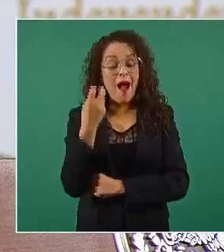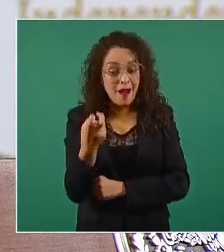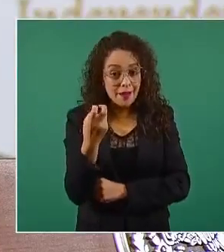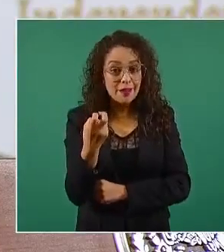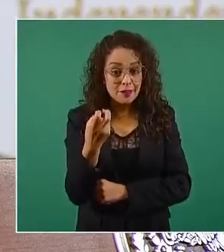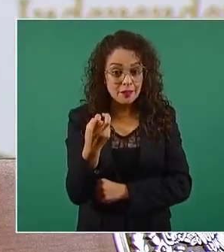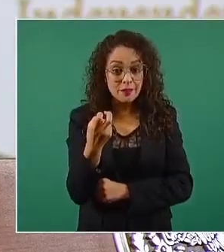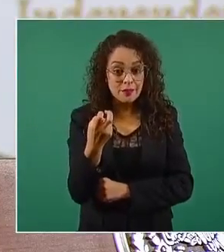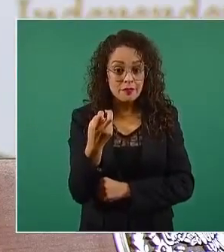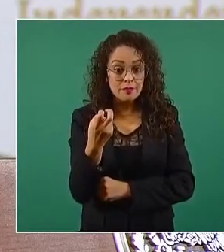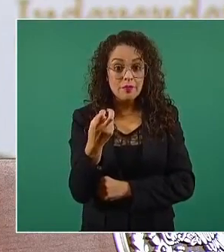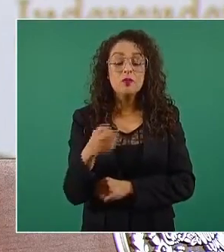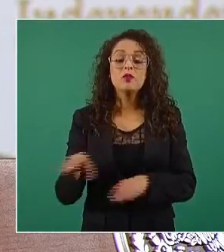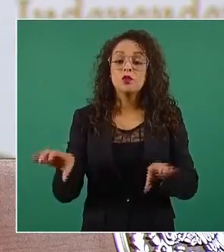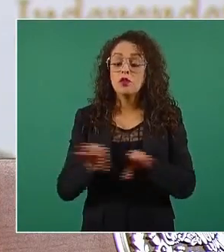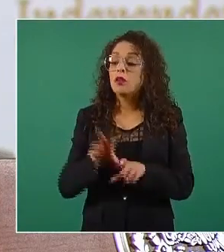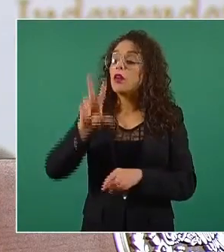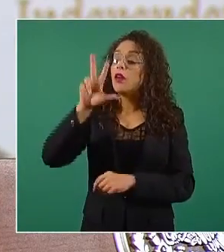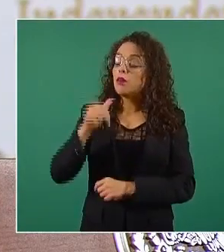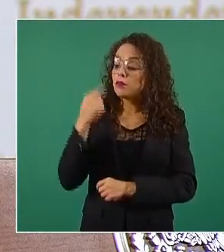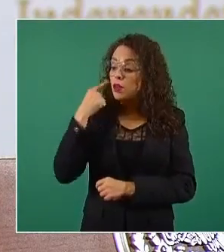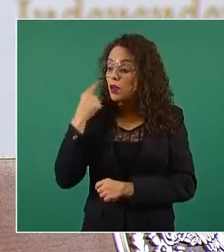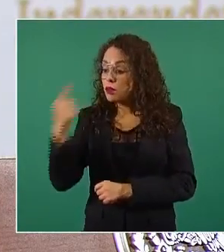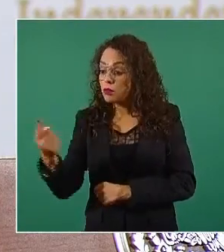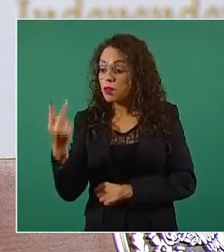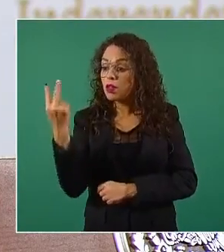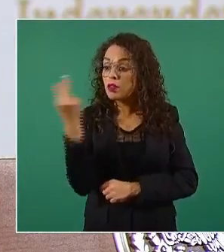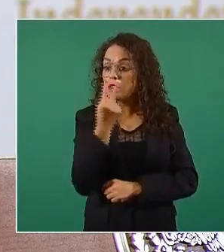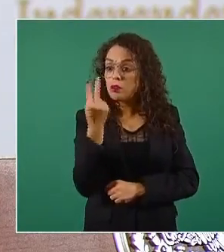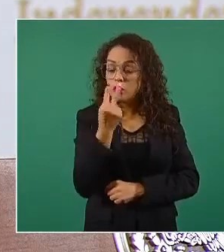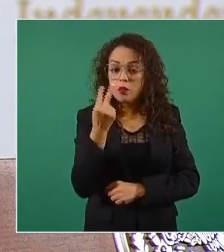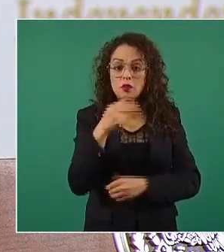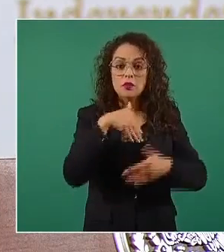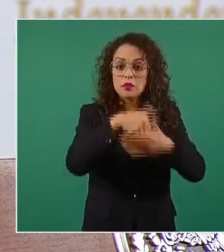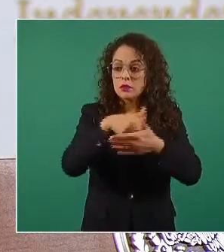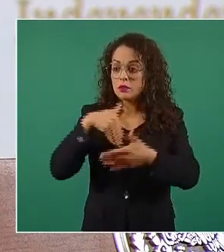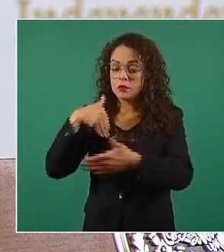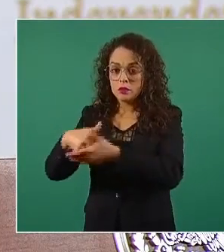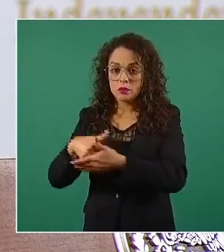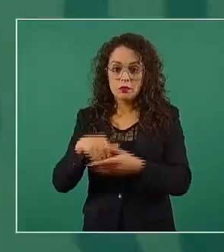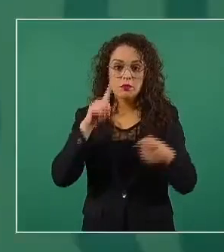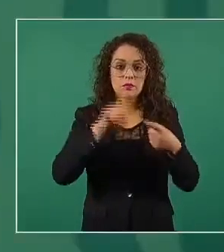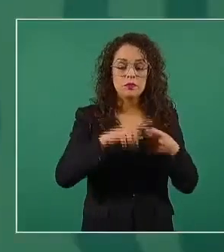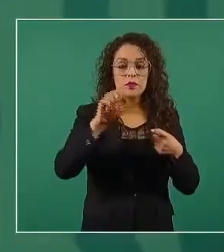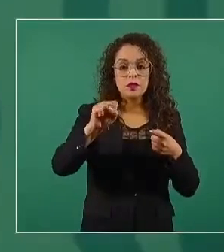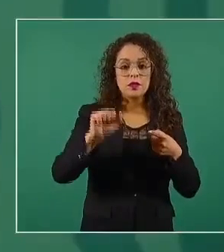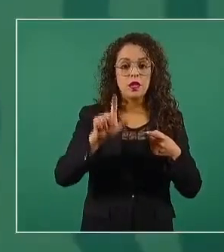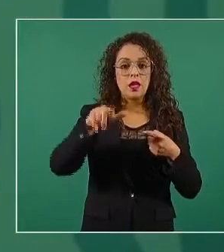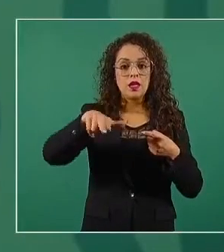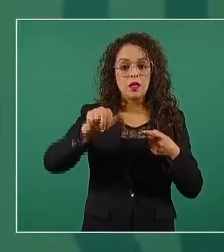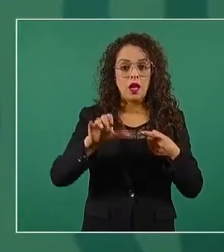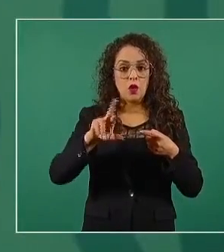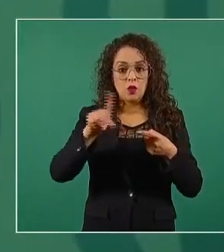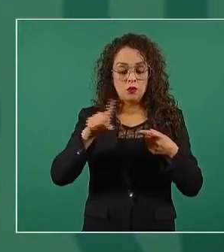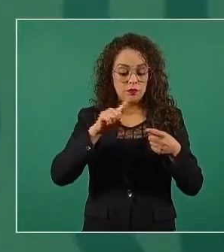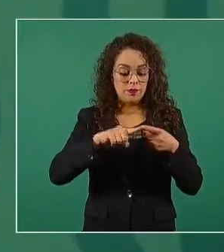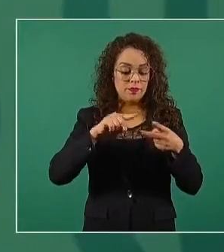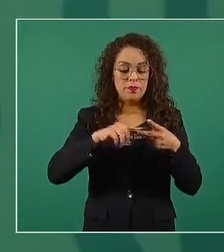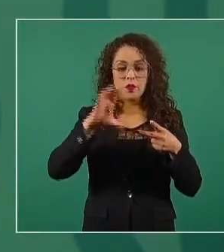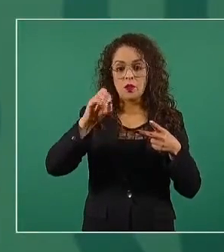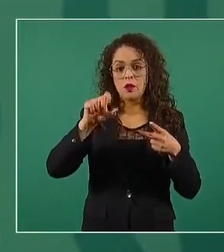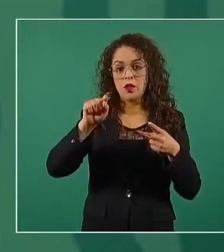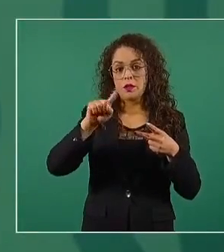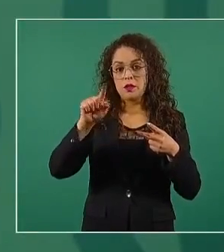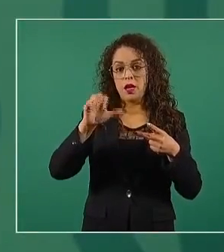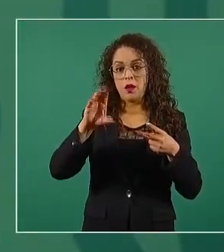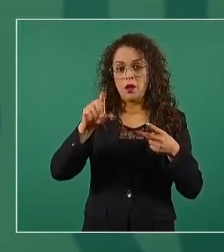para ver el avance en los dos puertos, Salina Cruz, Coatzacoalcos, el avance en